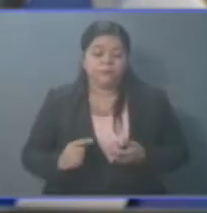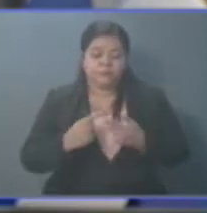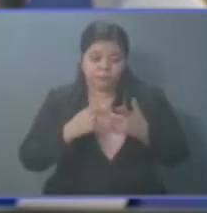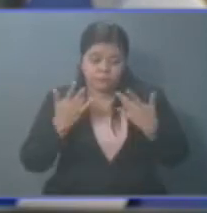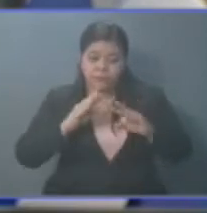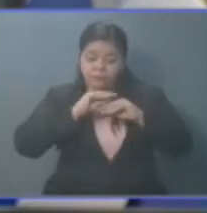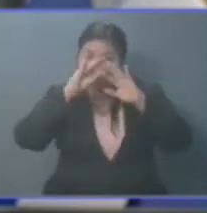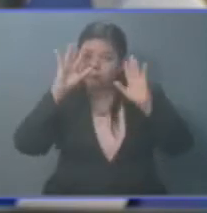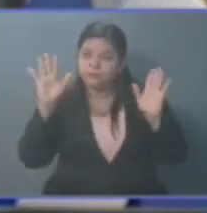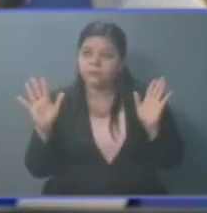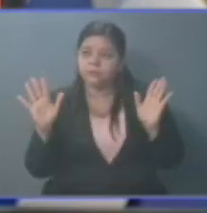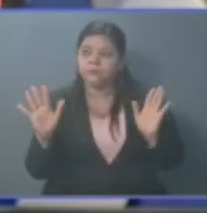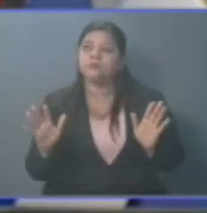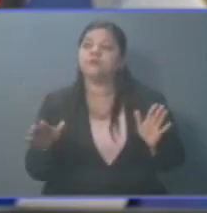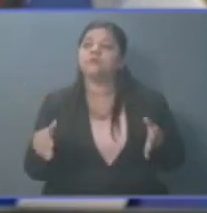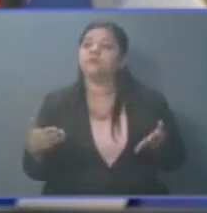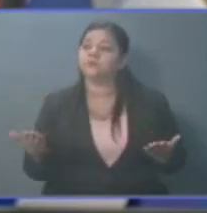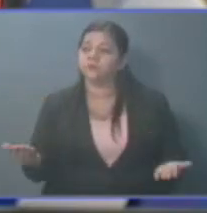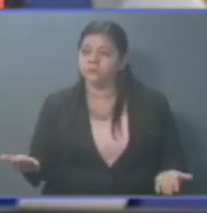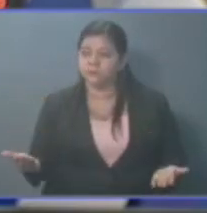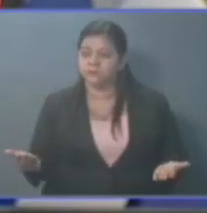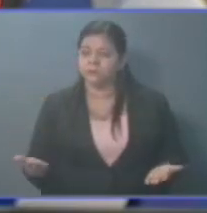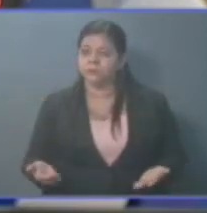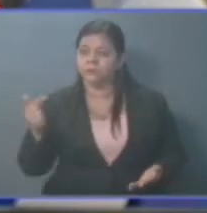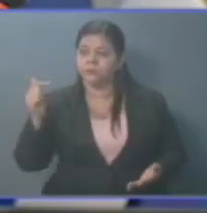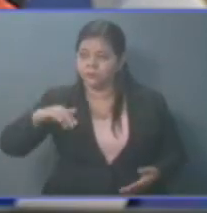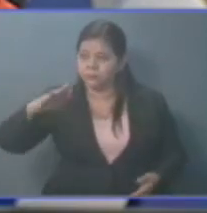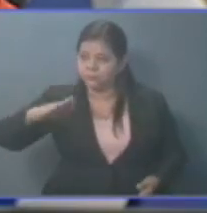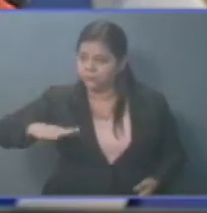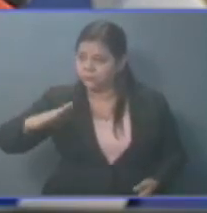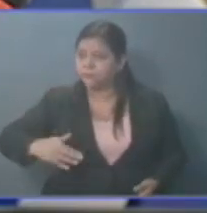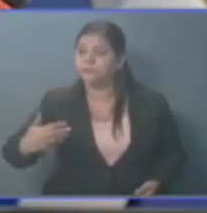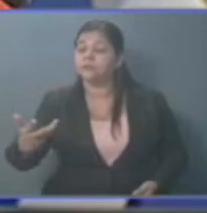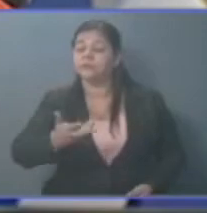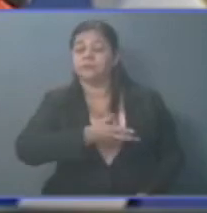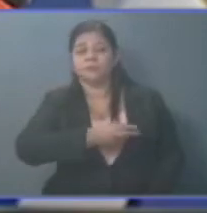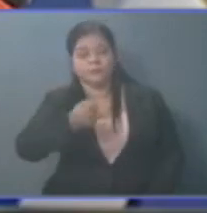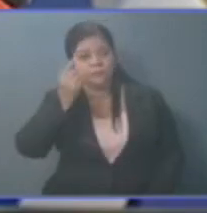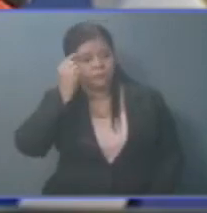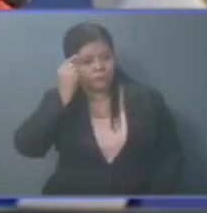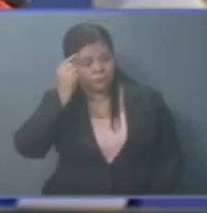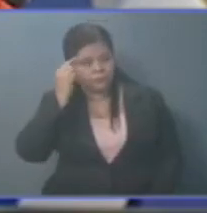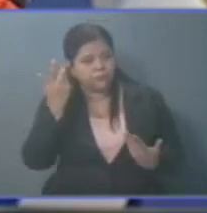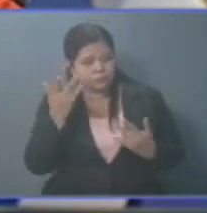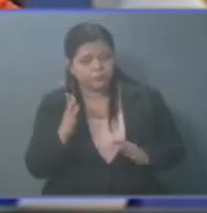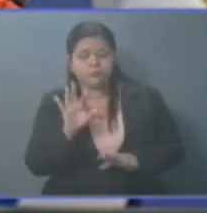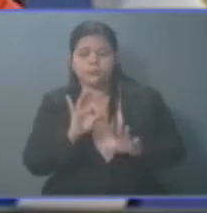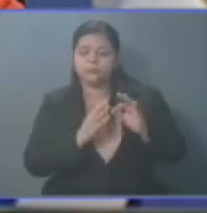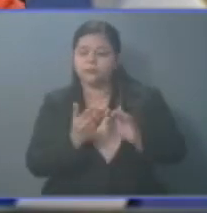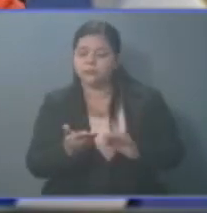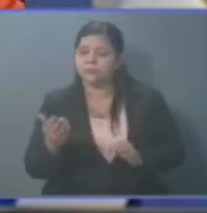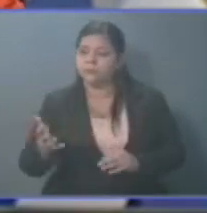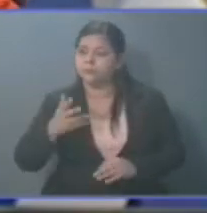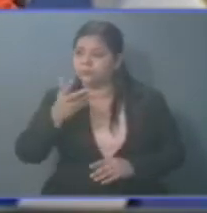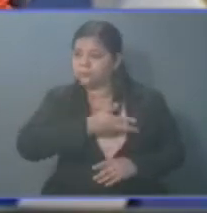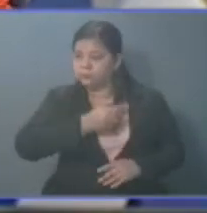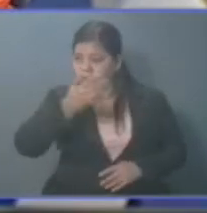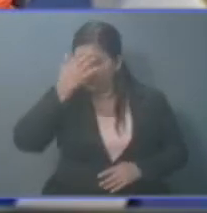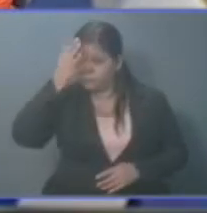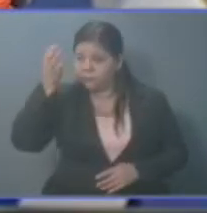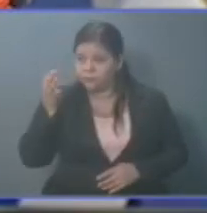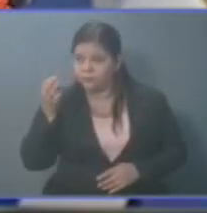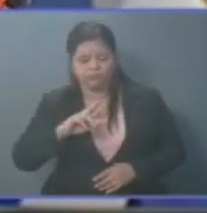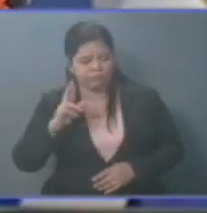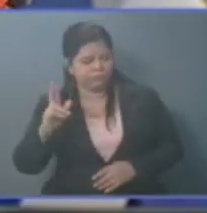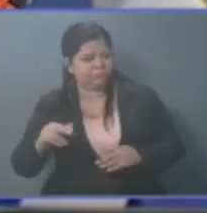quede claro, dado que en esta tarde hemos tenido ciertos manejos que nos parece que están alejados